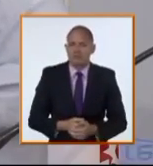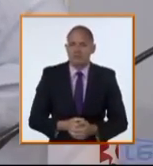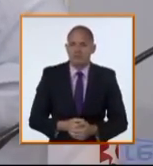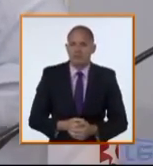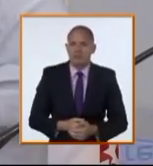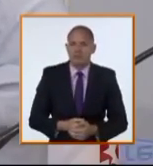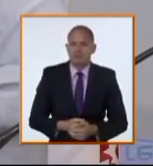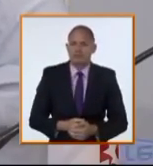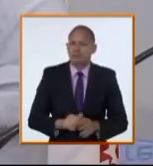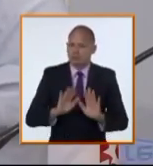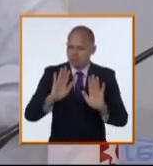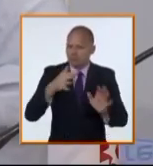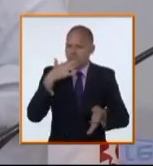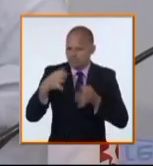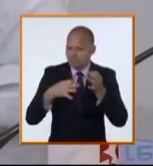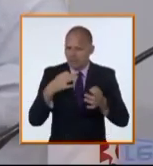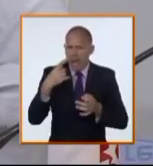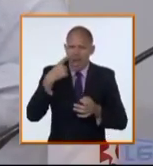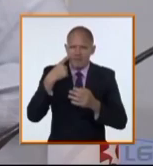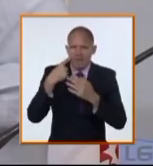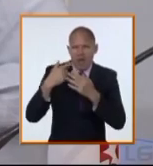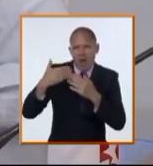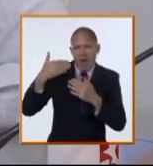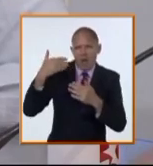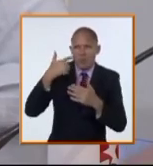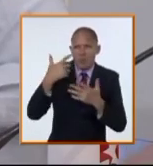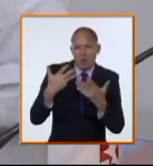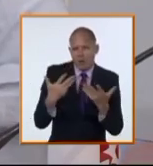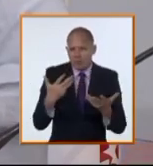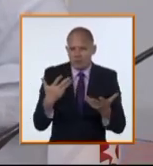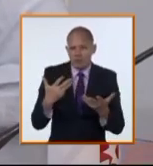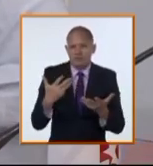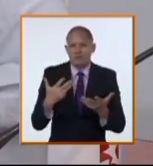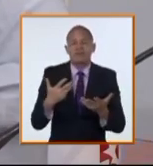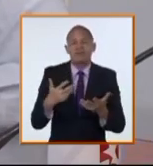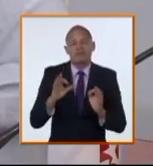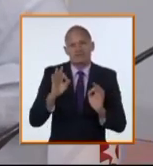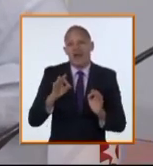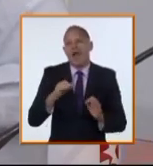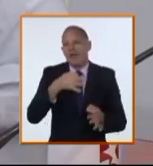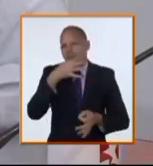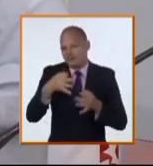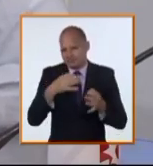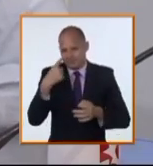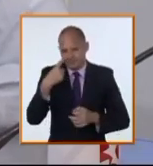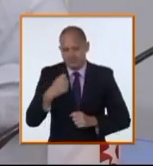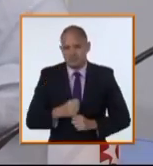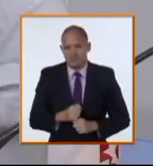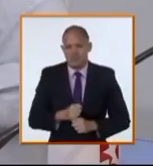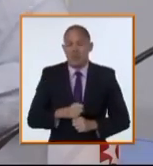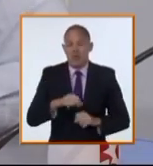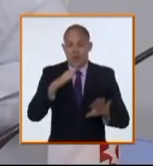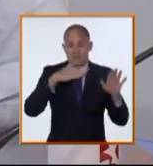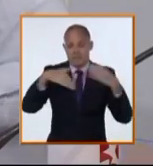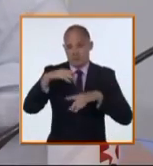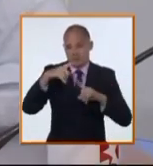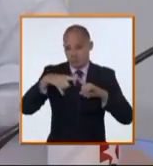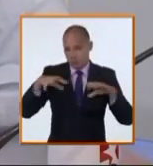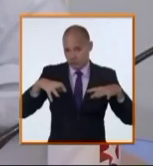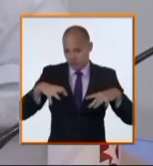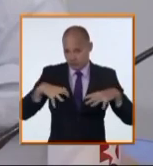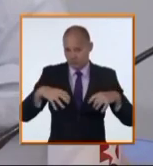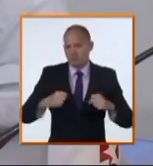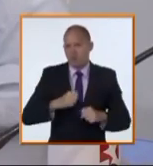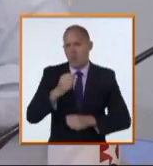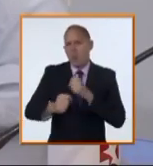remontarnos un poco más allá y explicar los antecedentes en el Ministerio de turismo se utilizan en